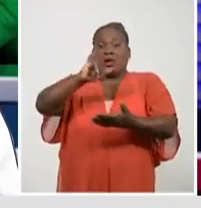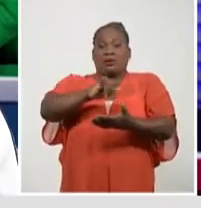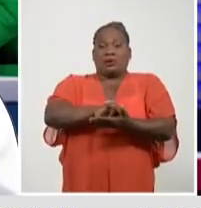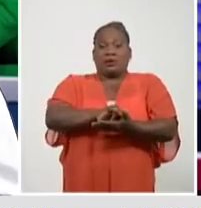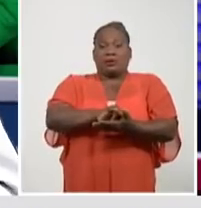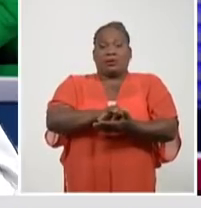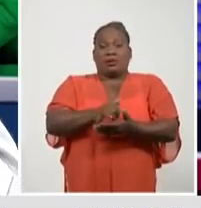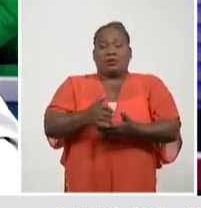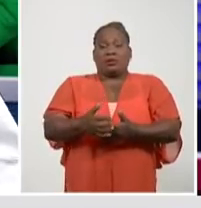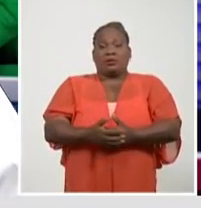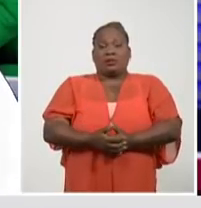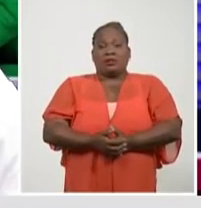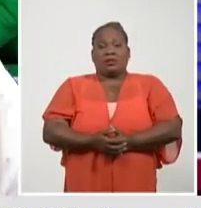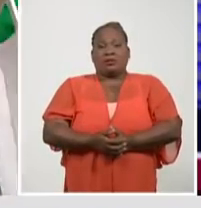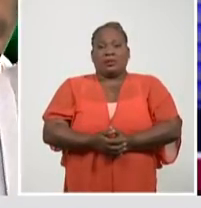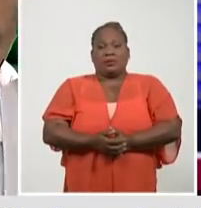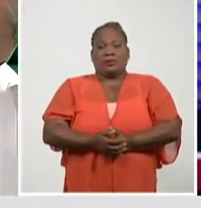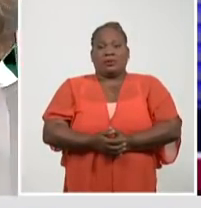Permiso.